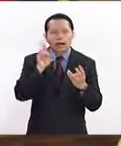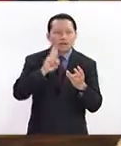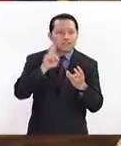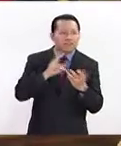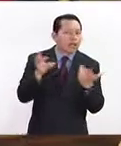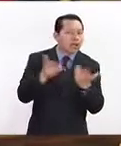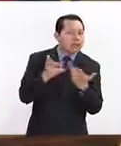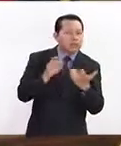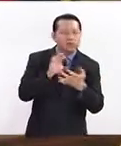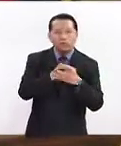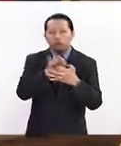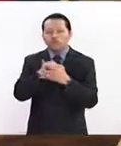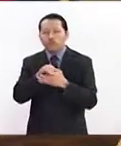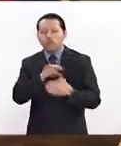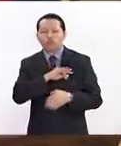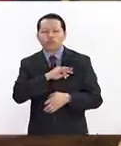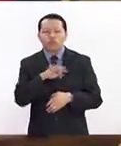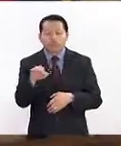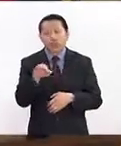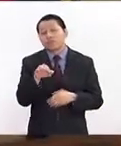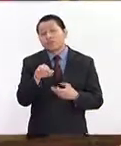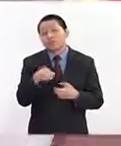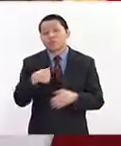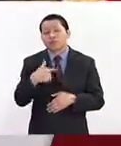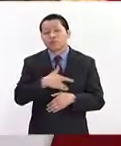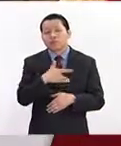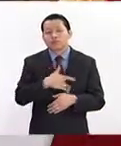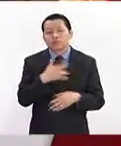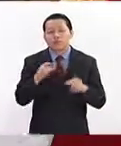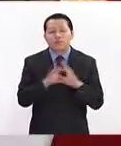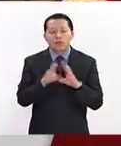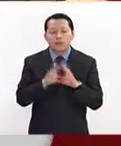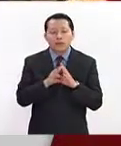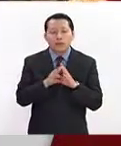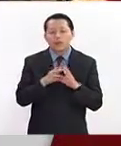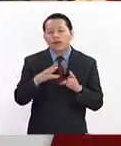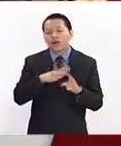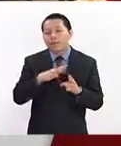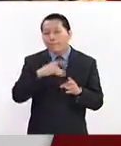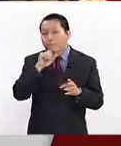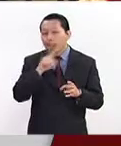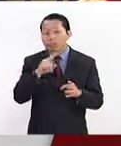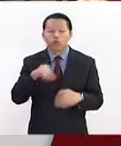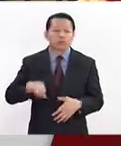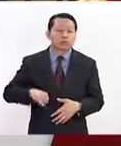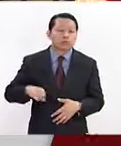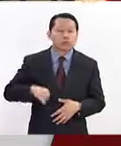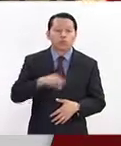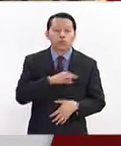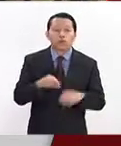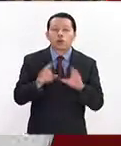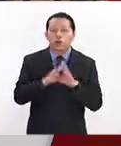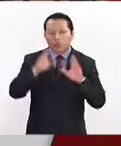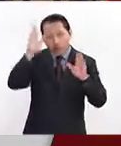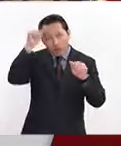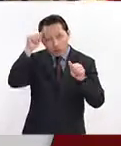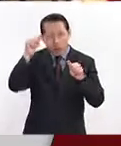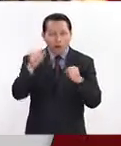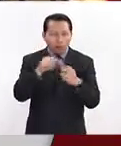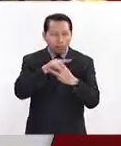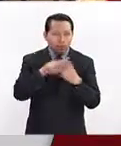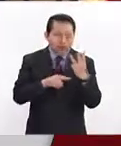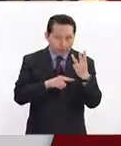Claro. Me parece que evidentemente opta por y tiene interés en mantener el acuerdo